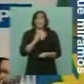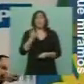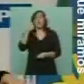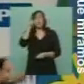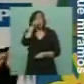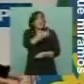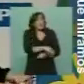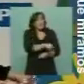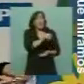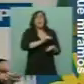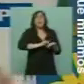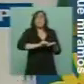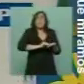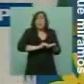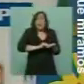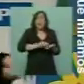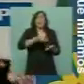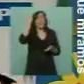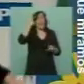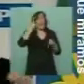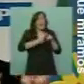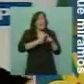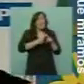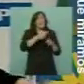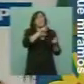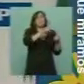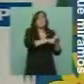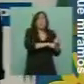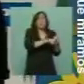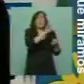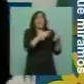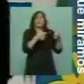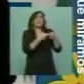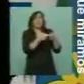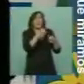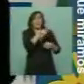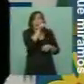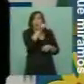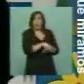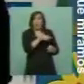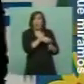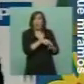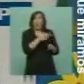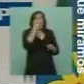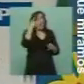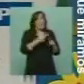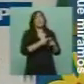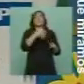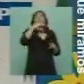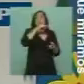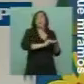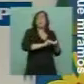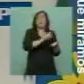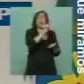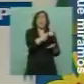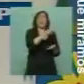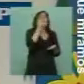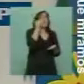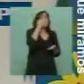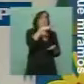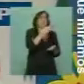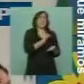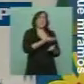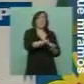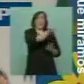año 2008 de repsol ipf su mujer o su socio debería tener por lo menos la dignidad de no